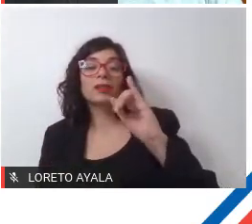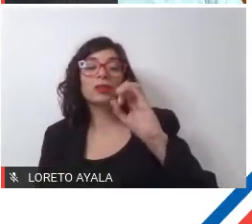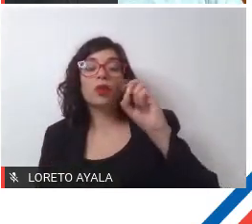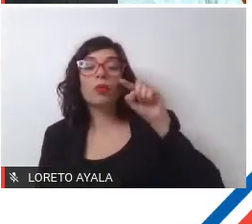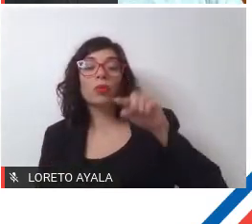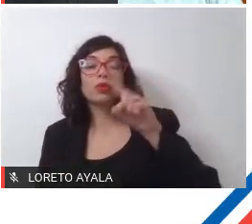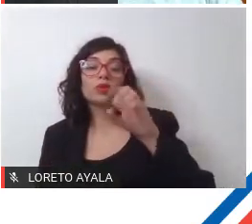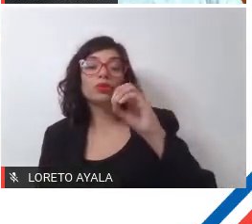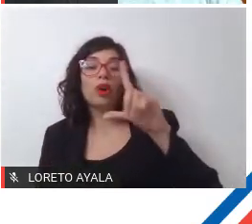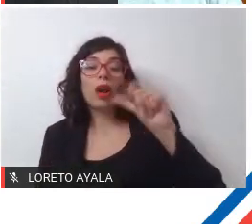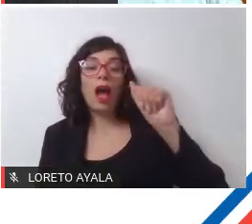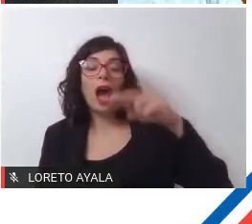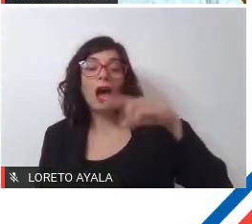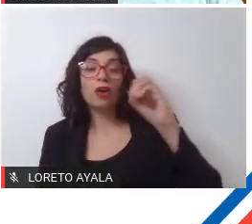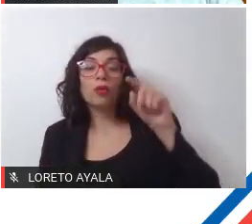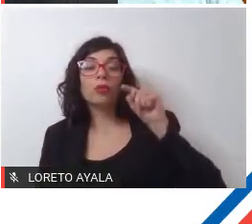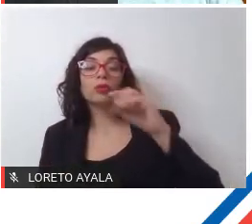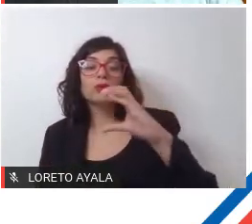mauricio.solano@mineduc.cl o a